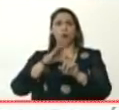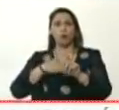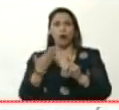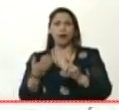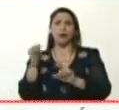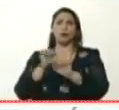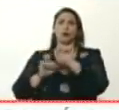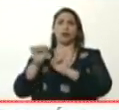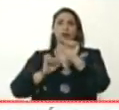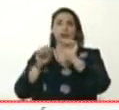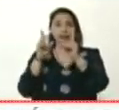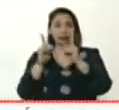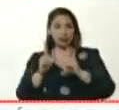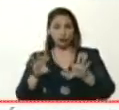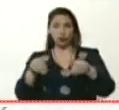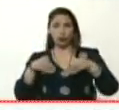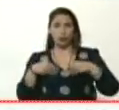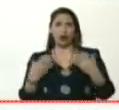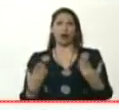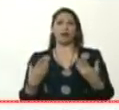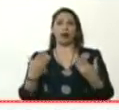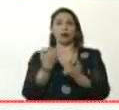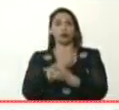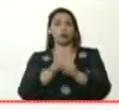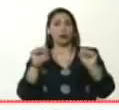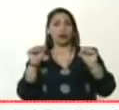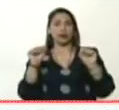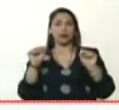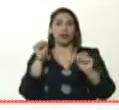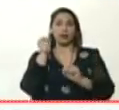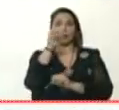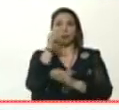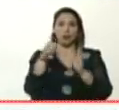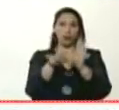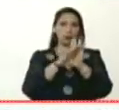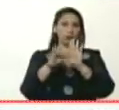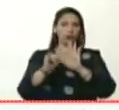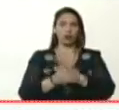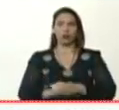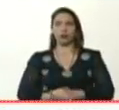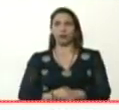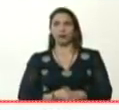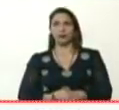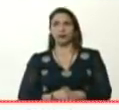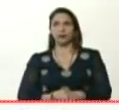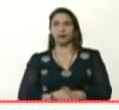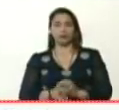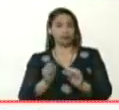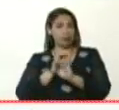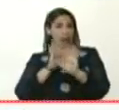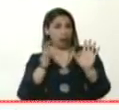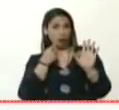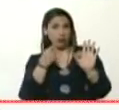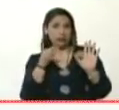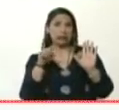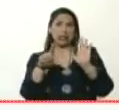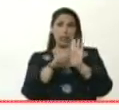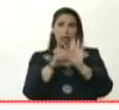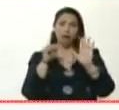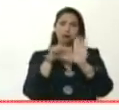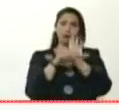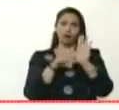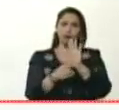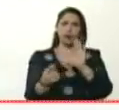a las decisiones tomadas por la soberanísima Asamblea Nacional. Eso es más claro que eso, ¿no? Incluye